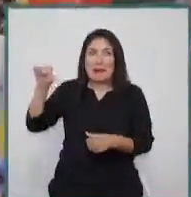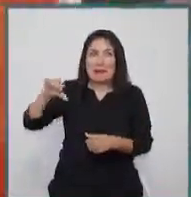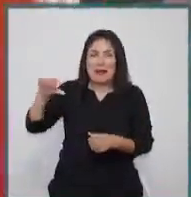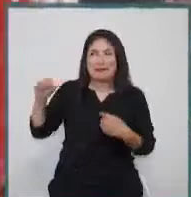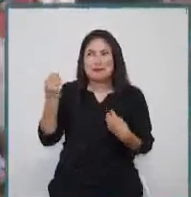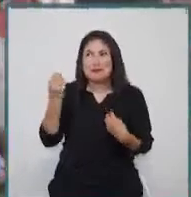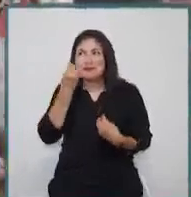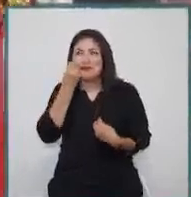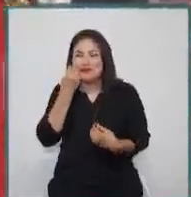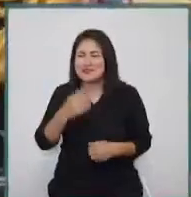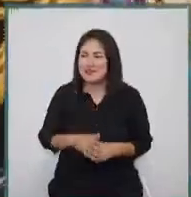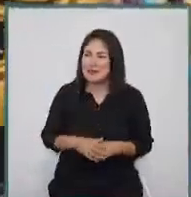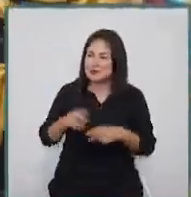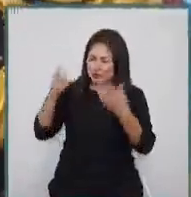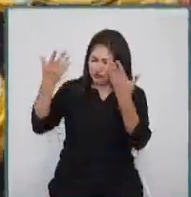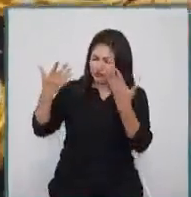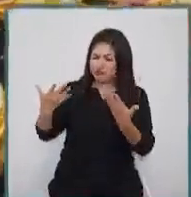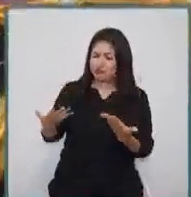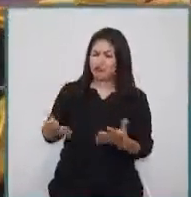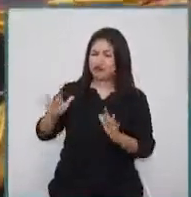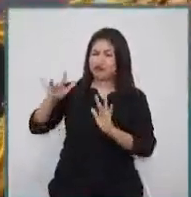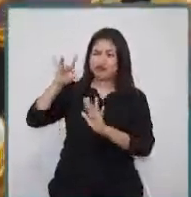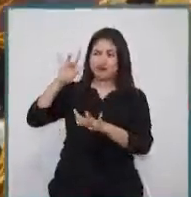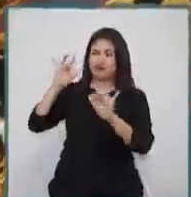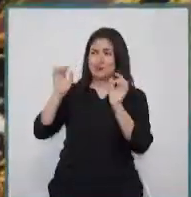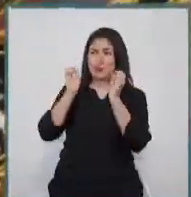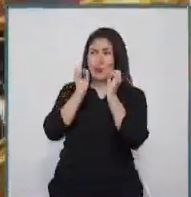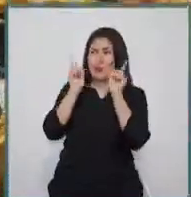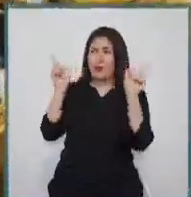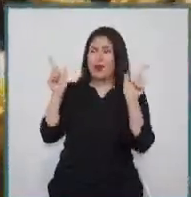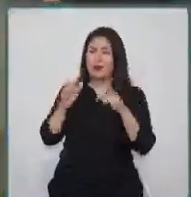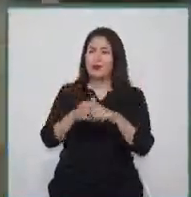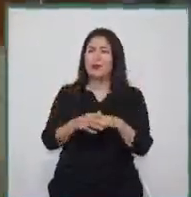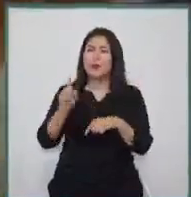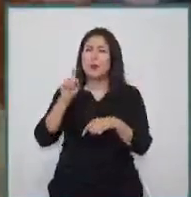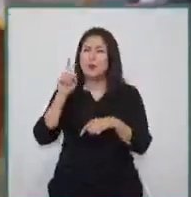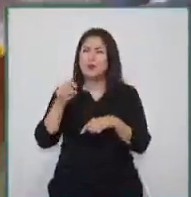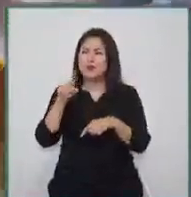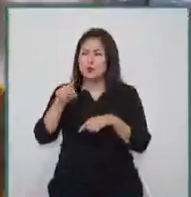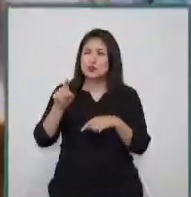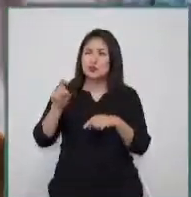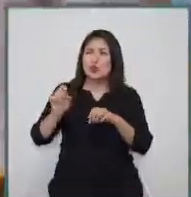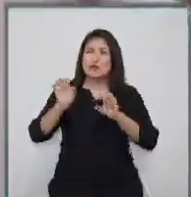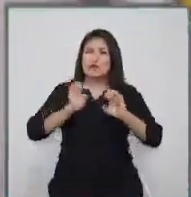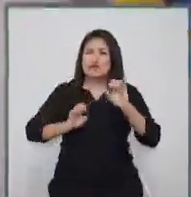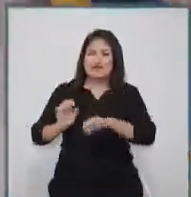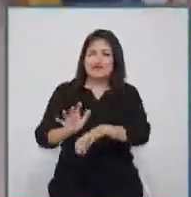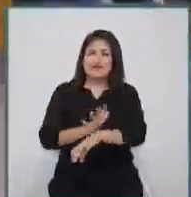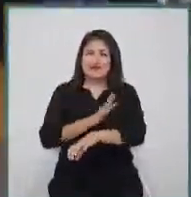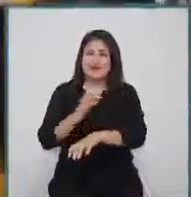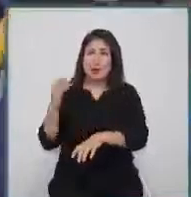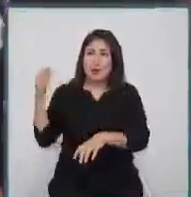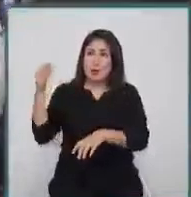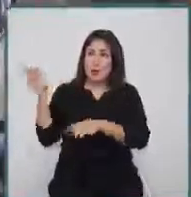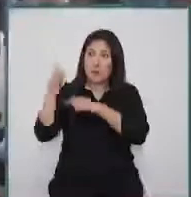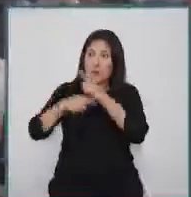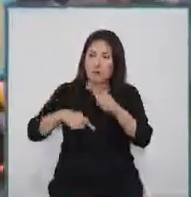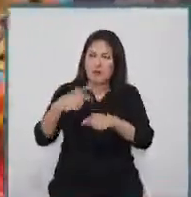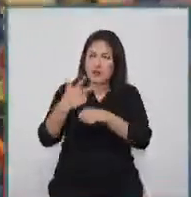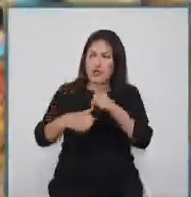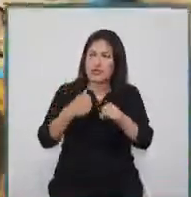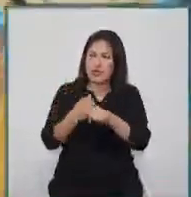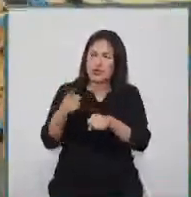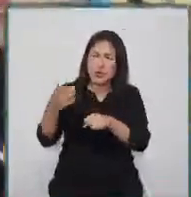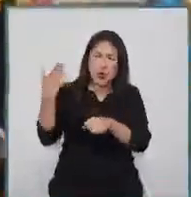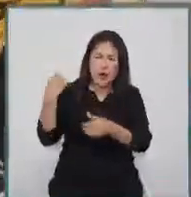¡Besé al mal! ¡Qué bonito tu traje tan majestuoso! Ha sido emocionante nuevamente regresar después de